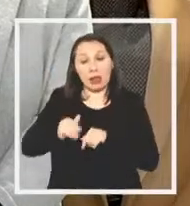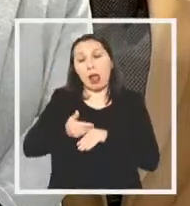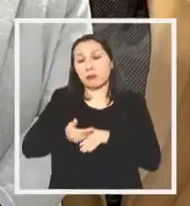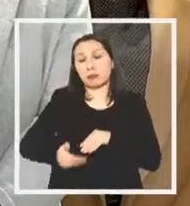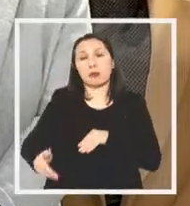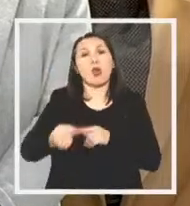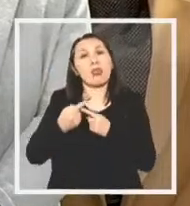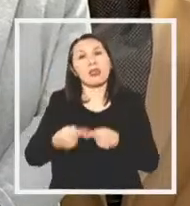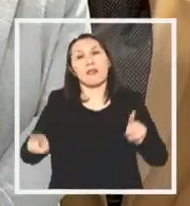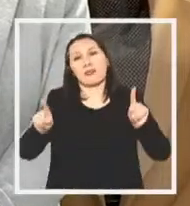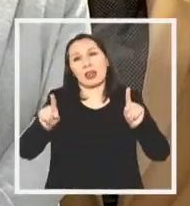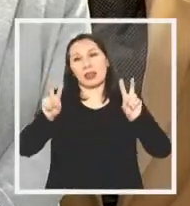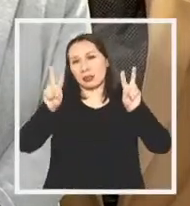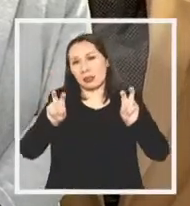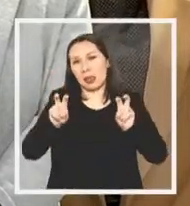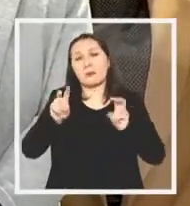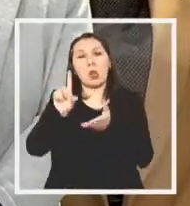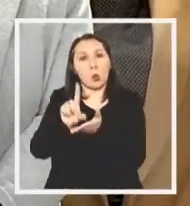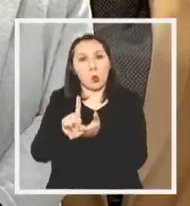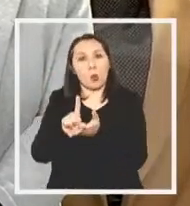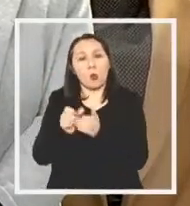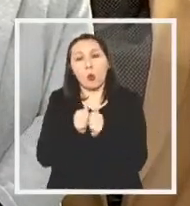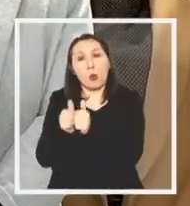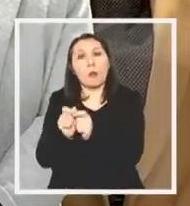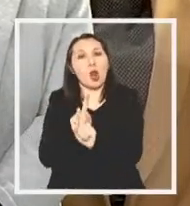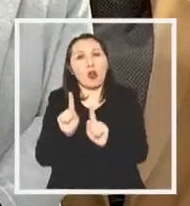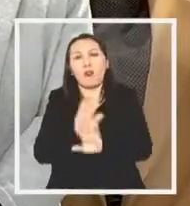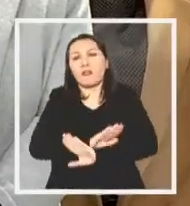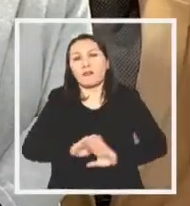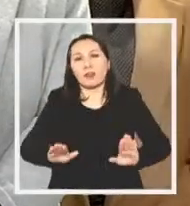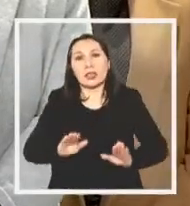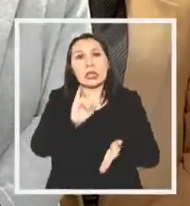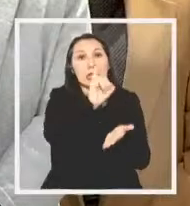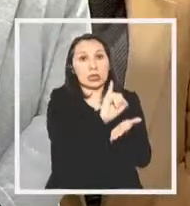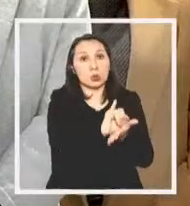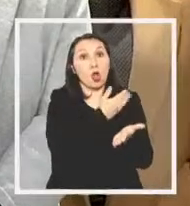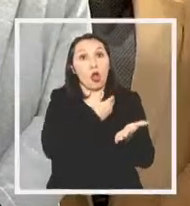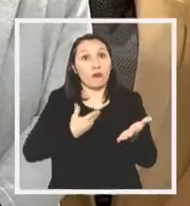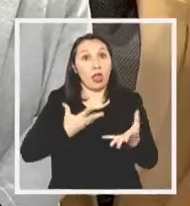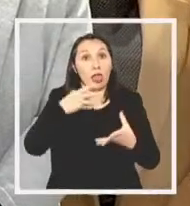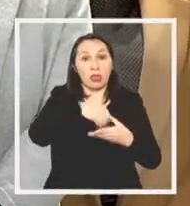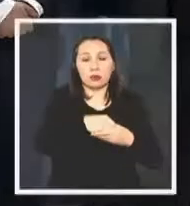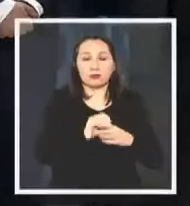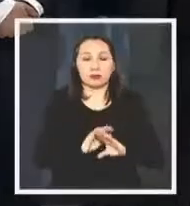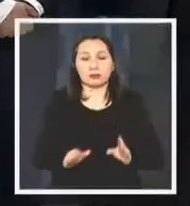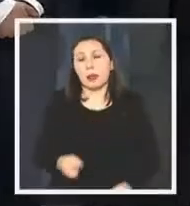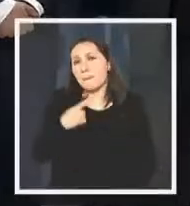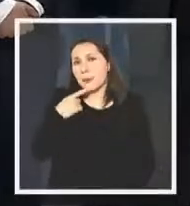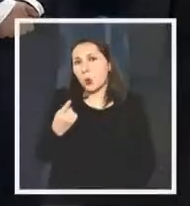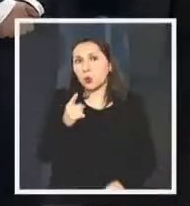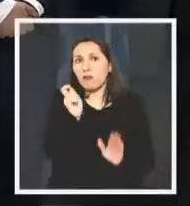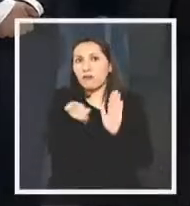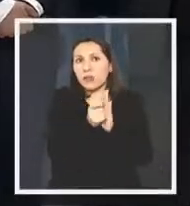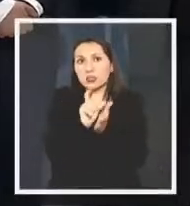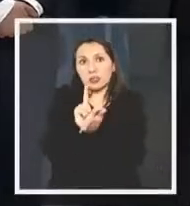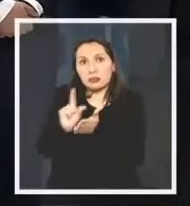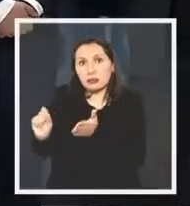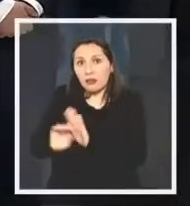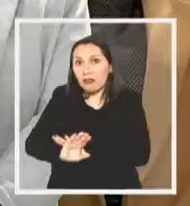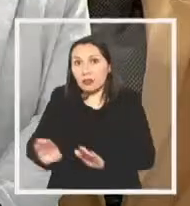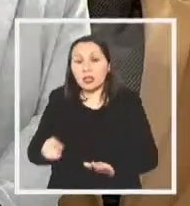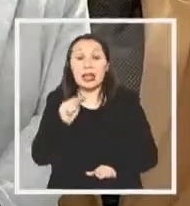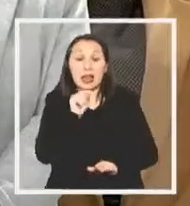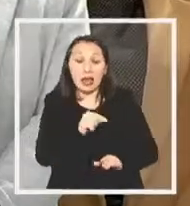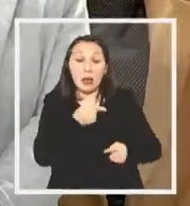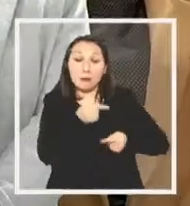en adelante desde otros lugares sin embargo no desde el espacio institucional de gobierno y la fecha de salida calculamos